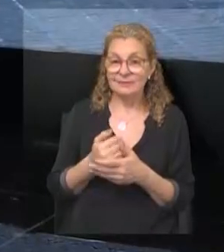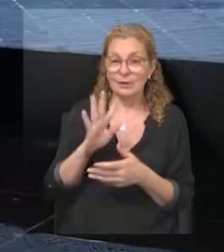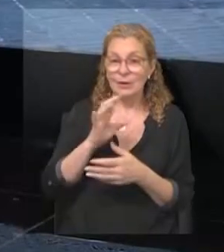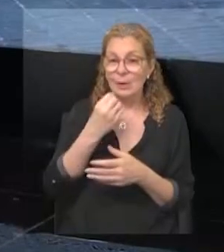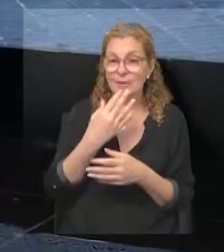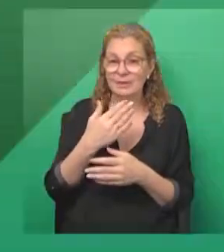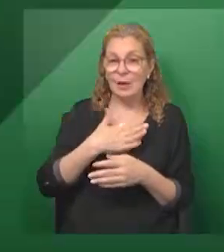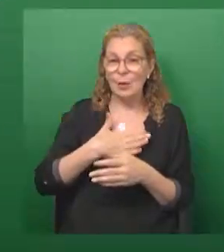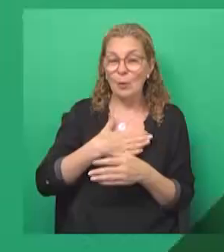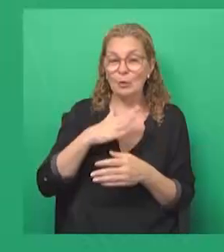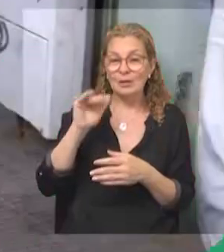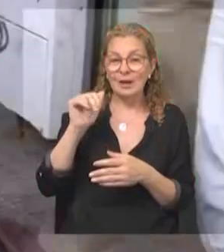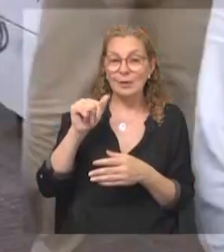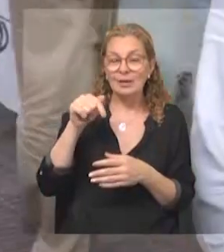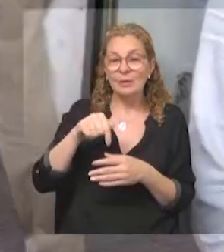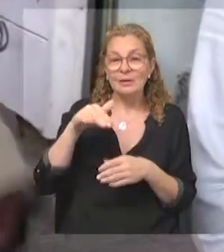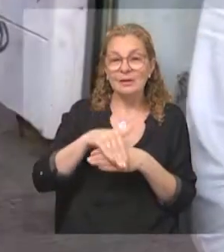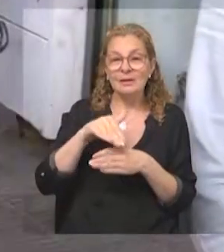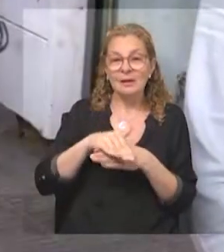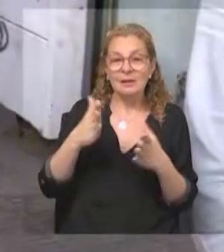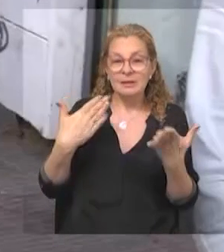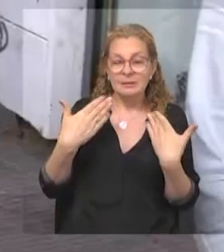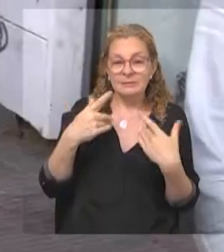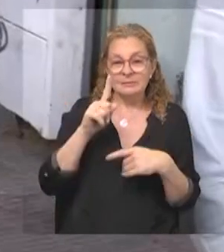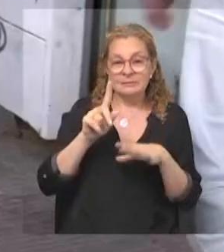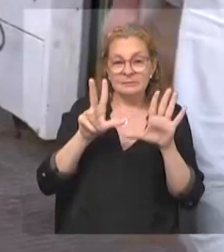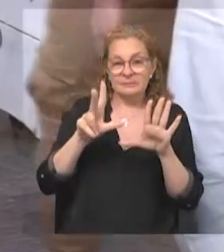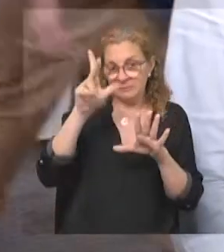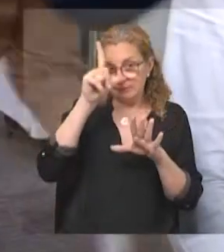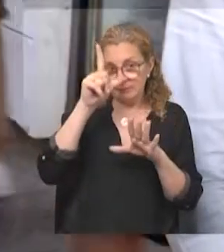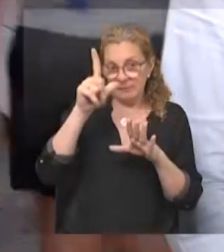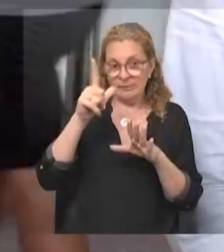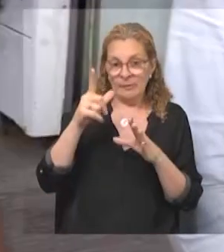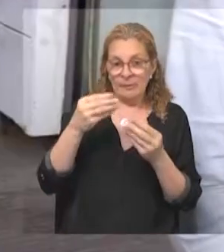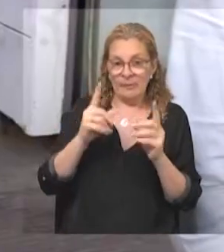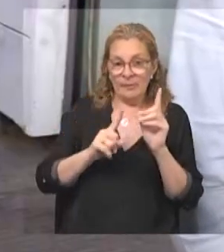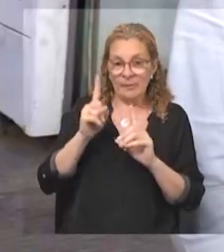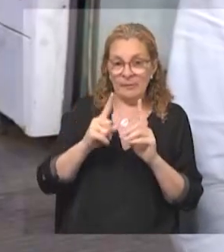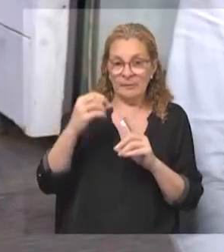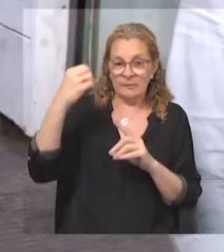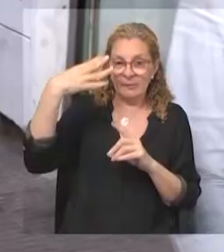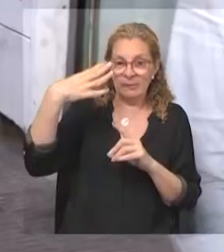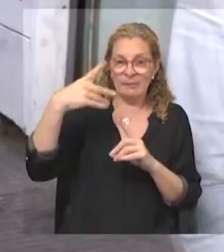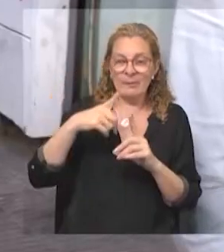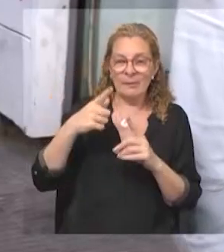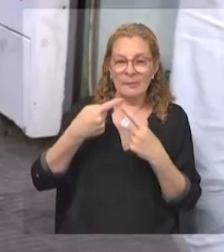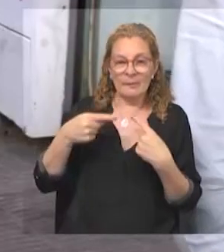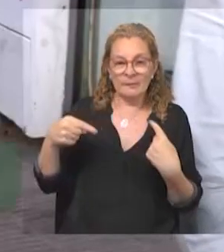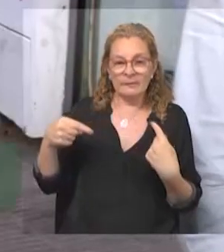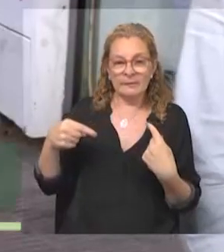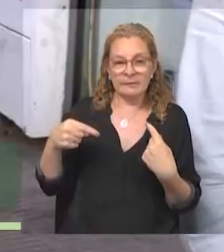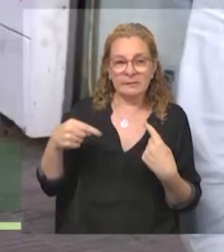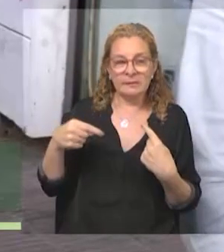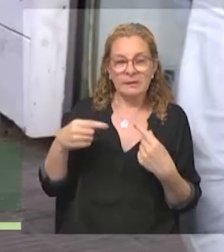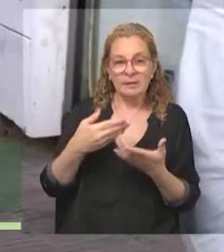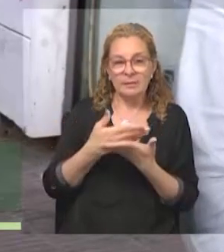estás Martí un gusto saludarte esta tarde tan calurosa aquí en Julio todavía hay algo de sol y estamos en una actividad justamente de la